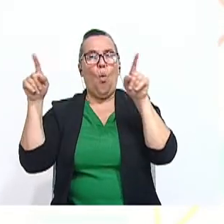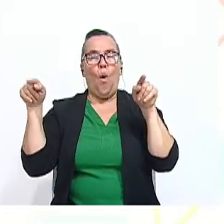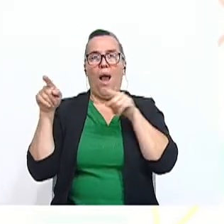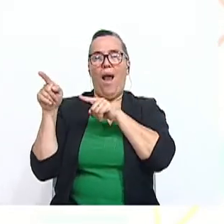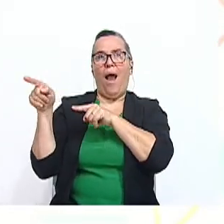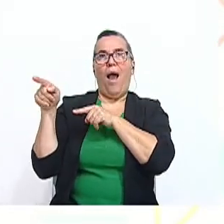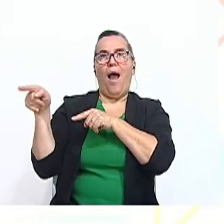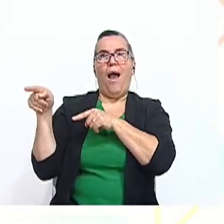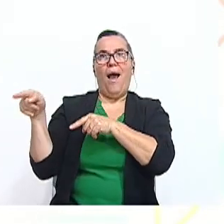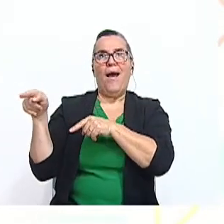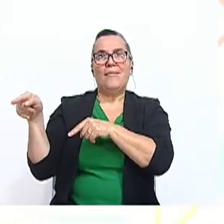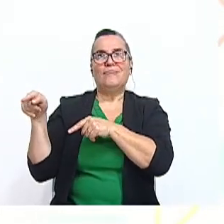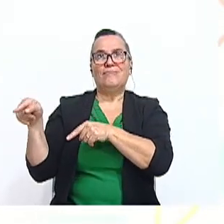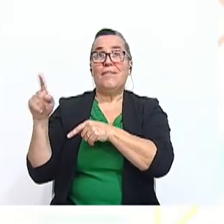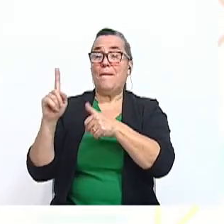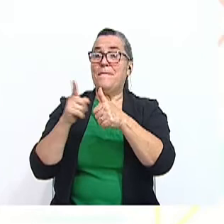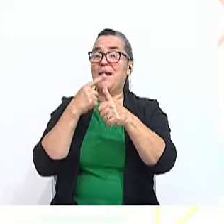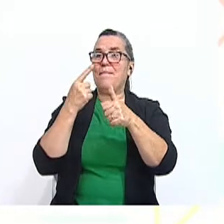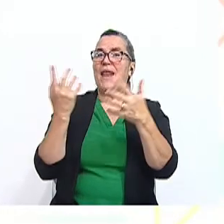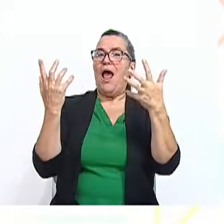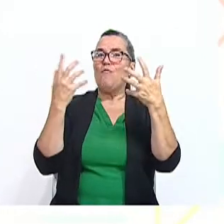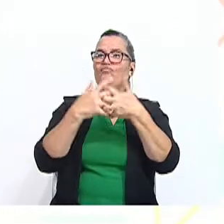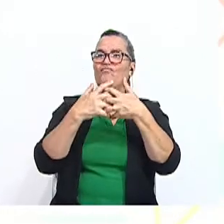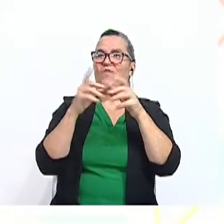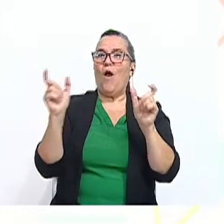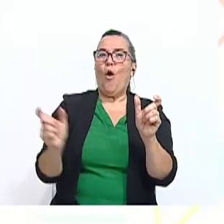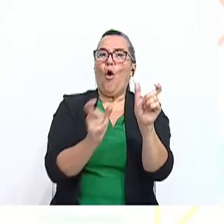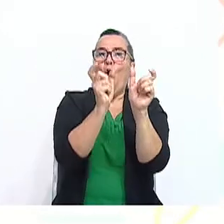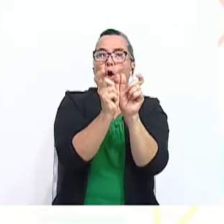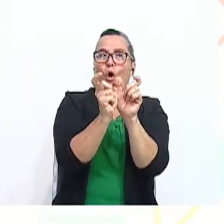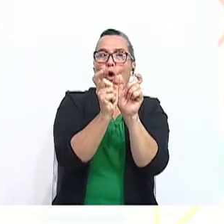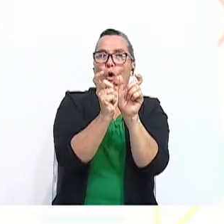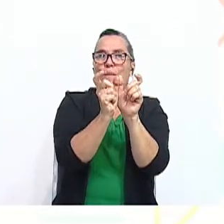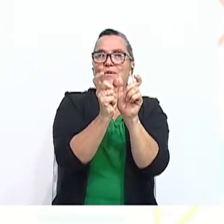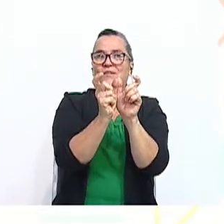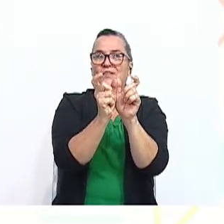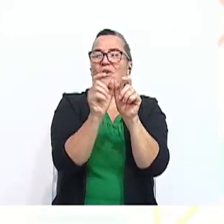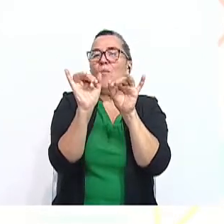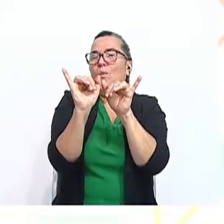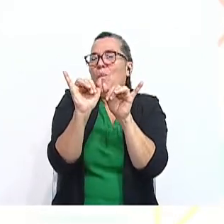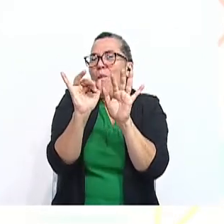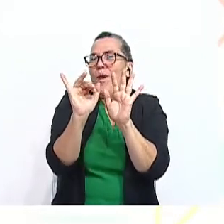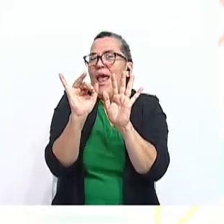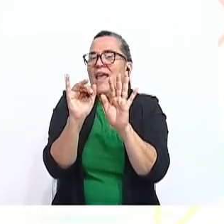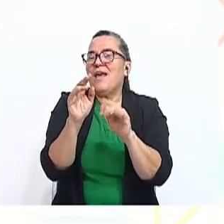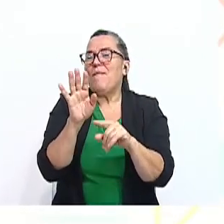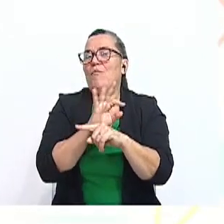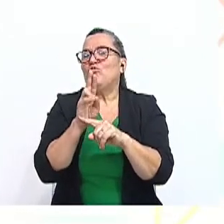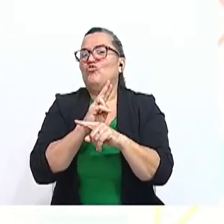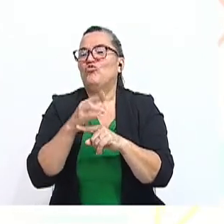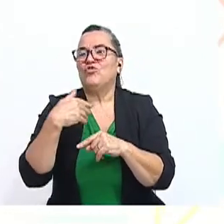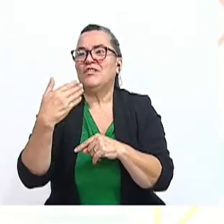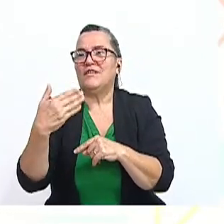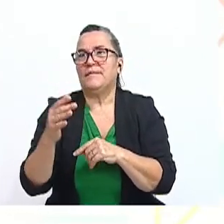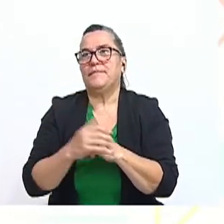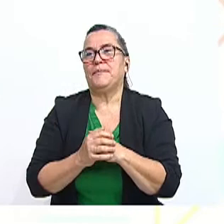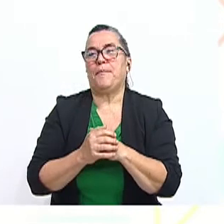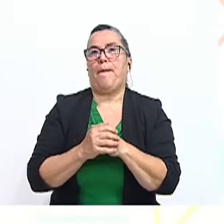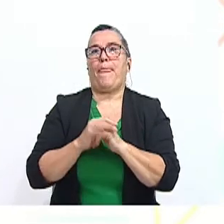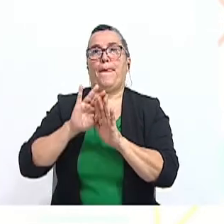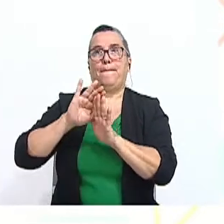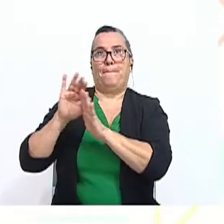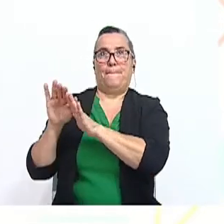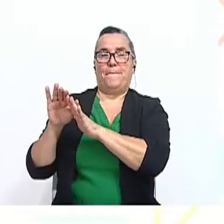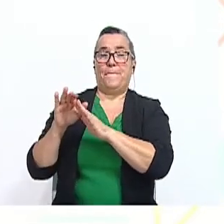tenemos nuestra primera composición de funciones. Tengámosla por ahí porque la vamos a ocupar más adelante. Ahora,